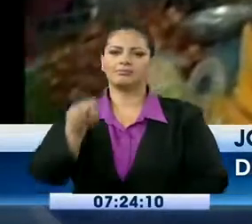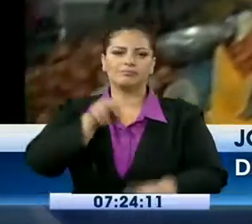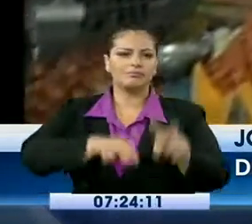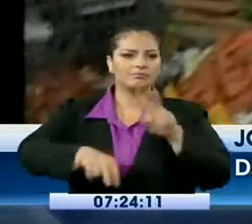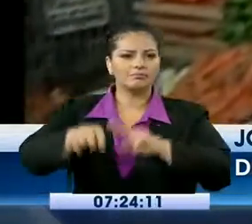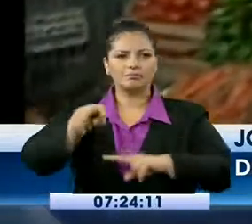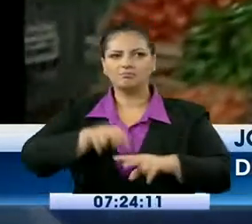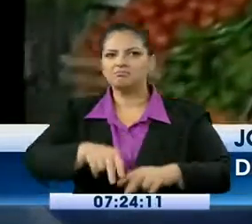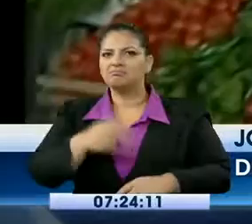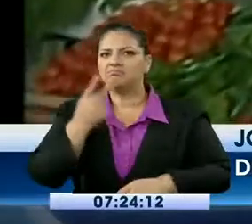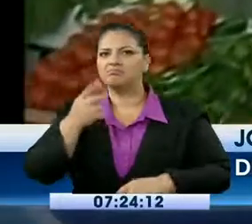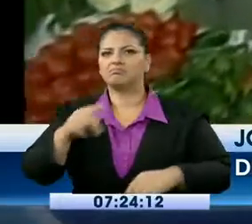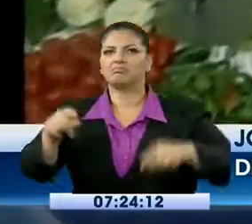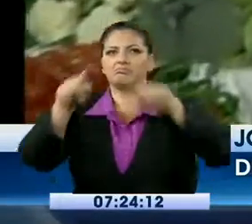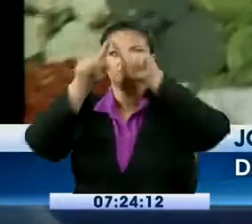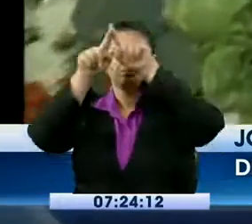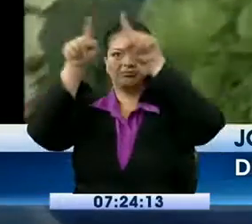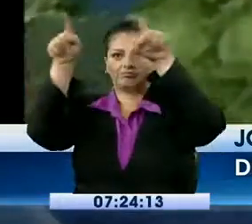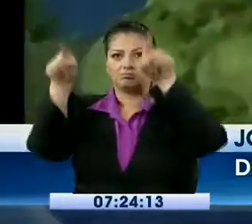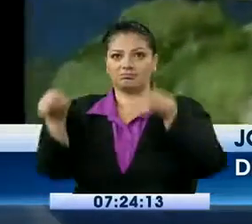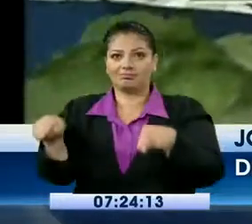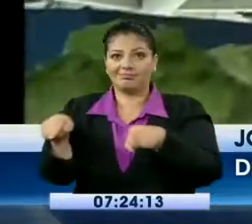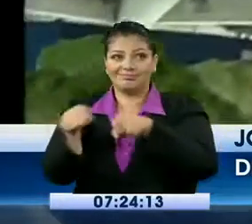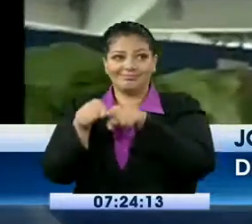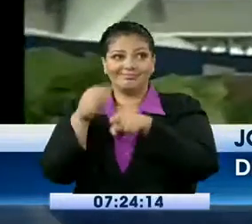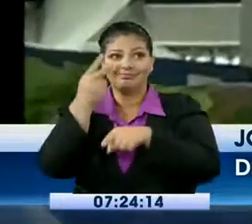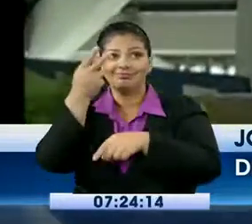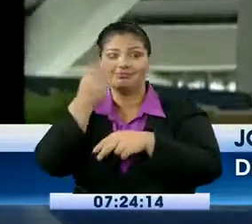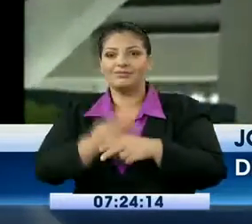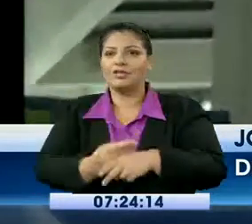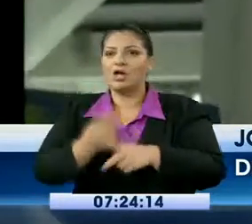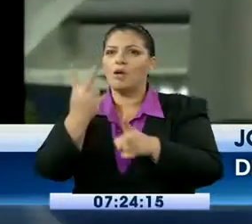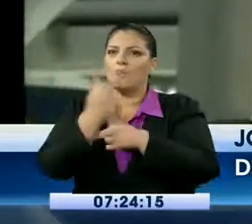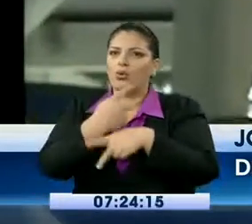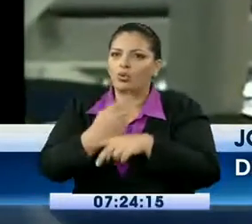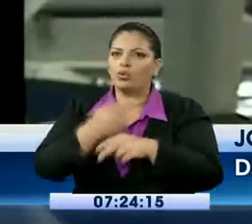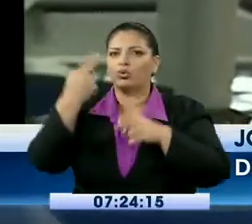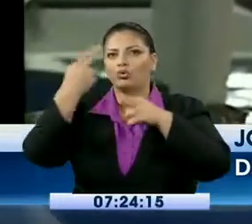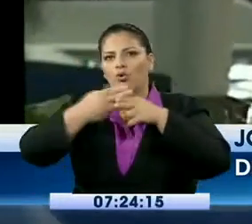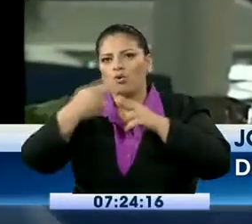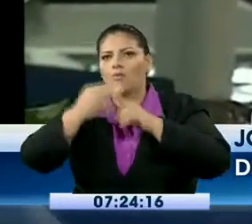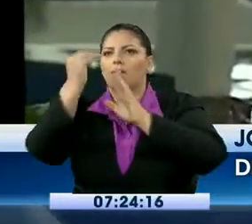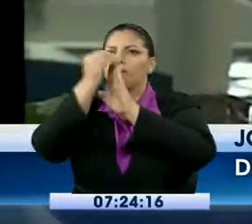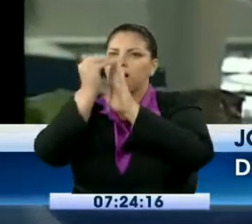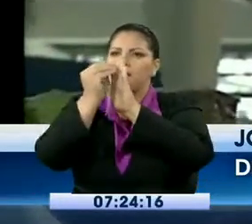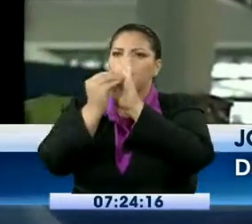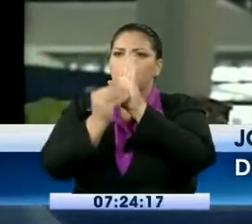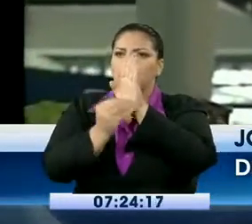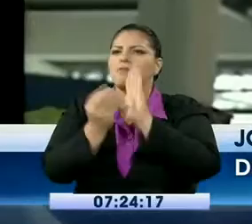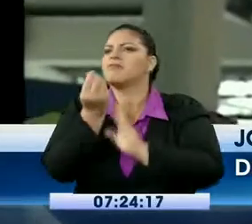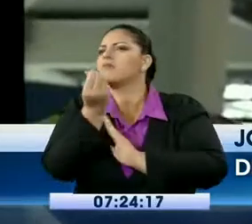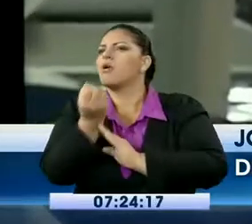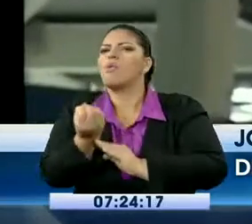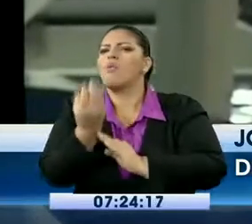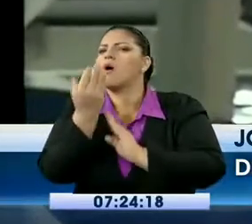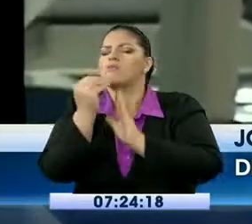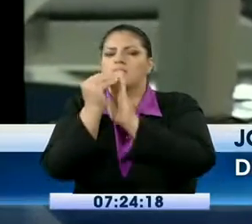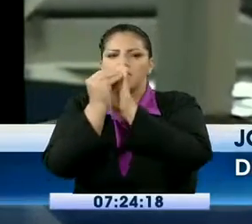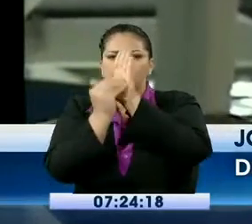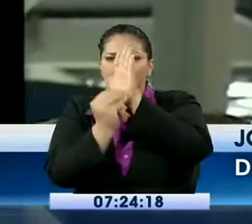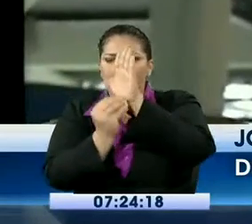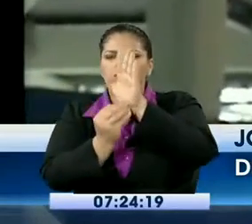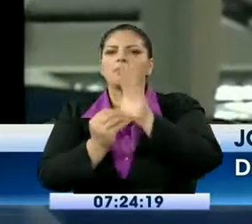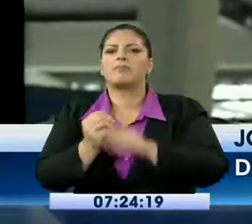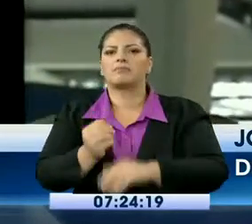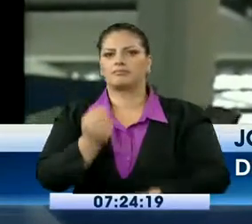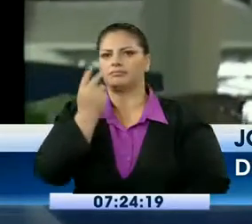de los puestos exista la respectiva lista de precios de los productos de primera necesidad y